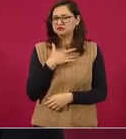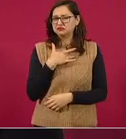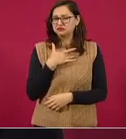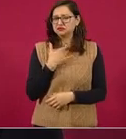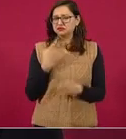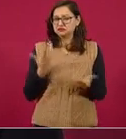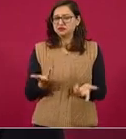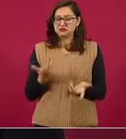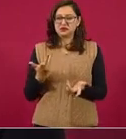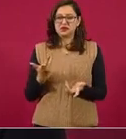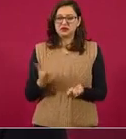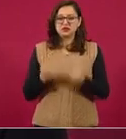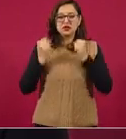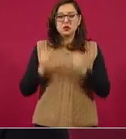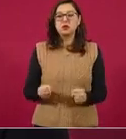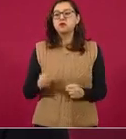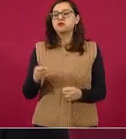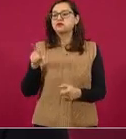bots